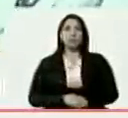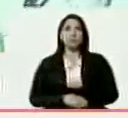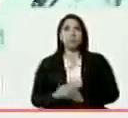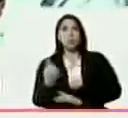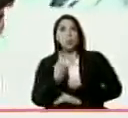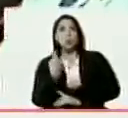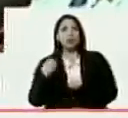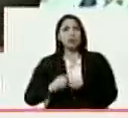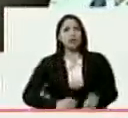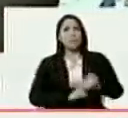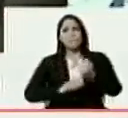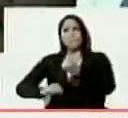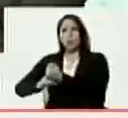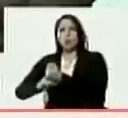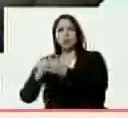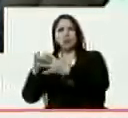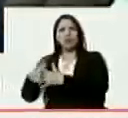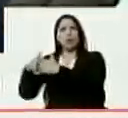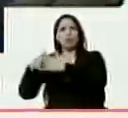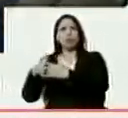tiene es el apoyo de Estados Unidos.